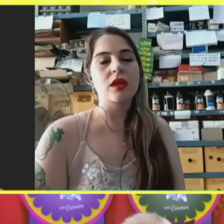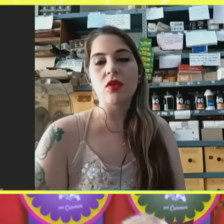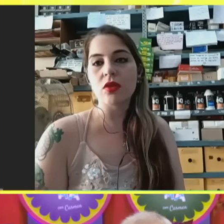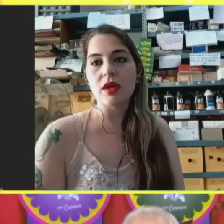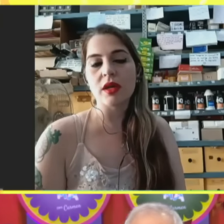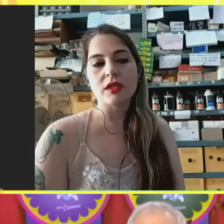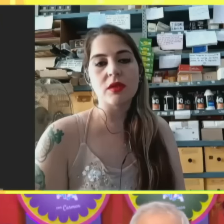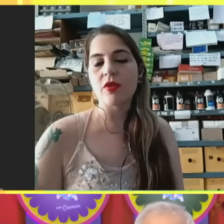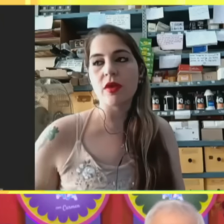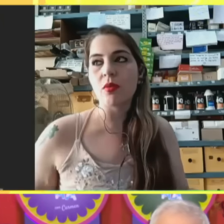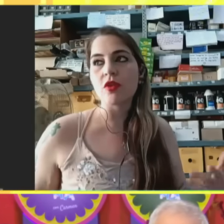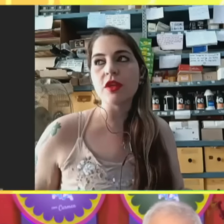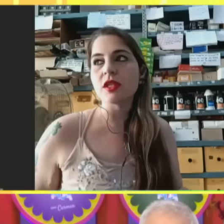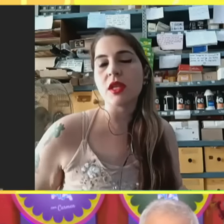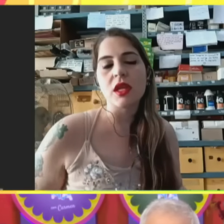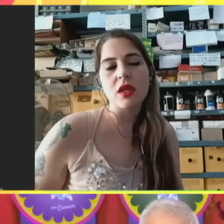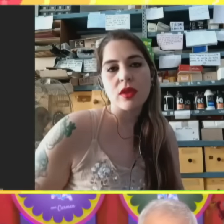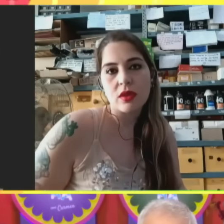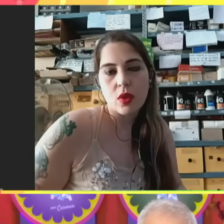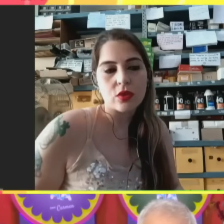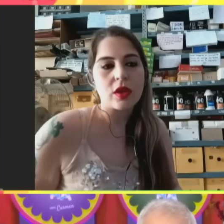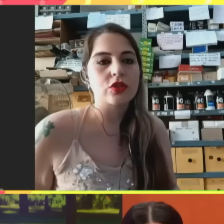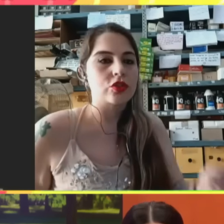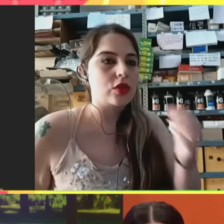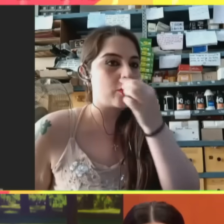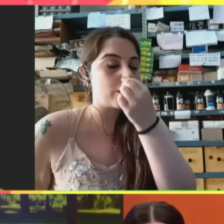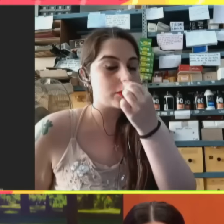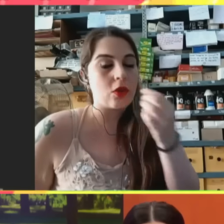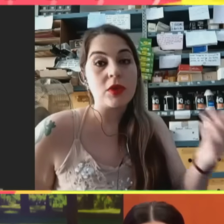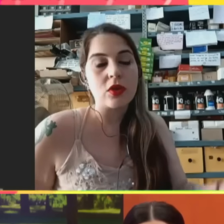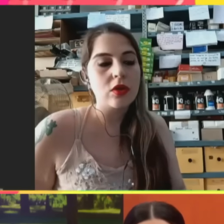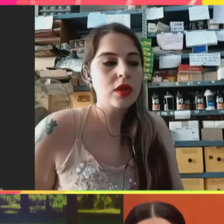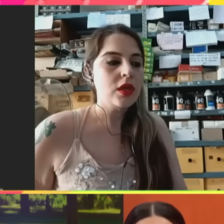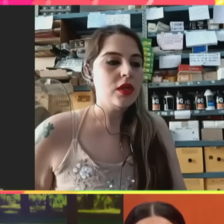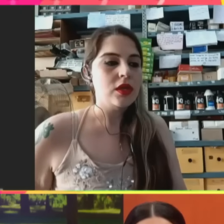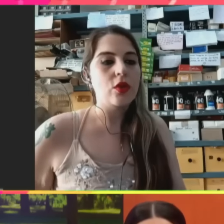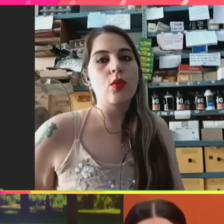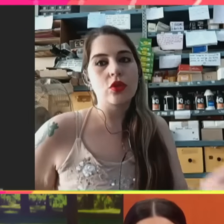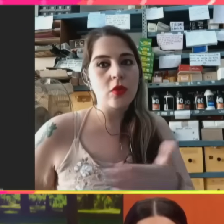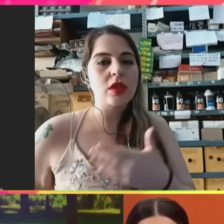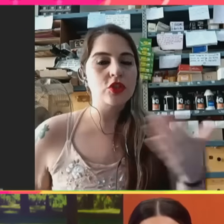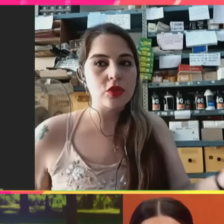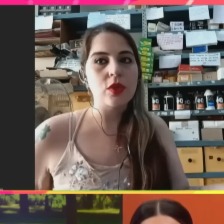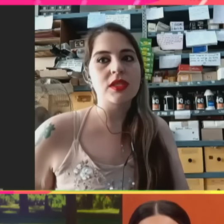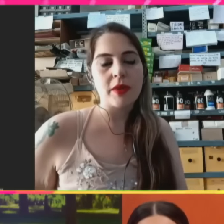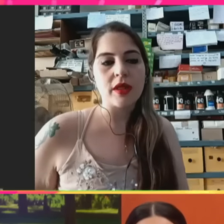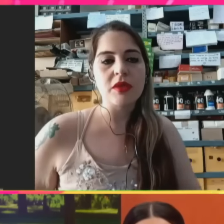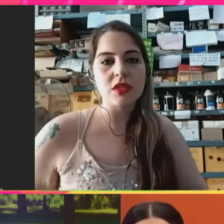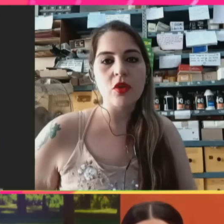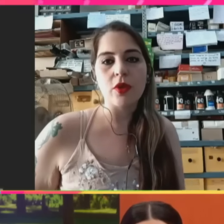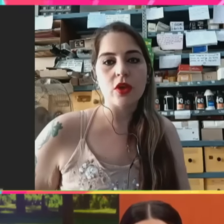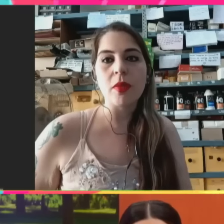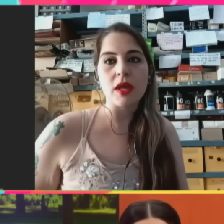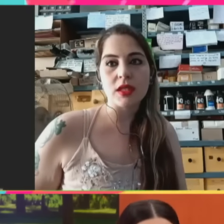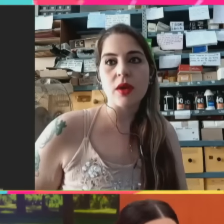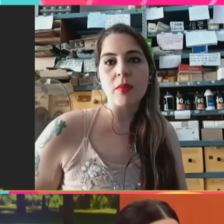casa de Córdoba, siempre fue muy difícil. Sí, alquilé durante 4 años yo sola, pero después se me complicó. Y bueno, hubo un tema que también yo me tuve que separar de mis